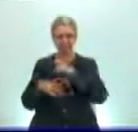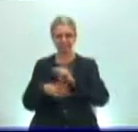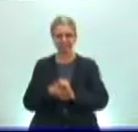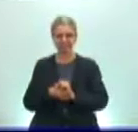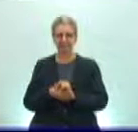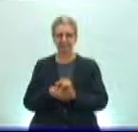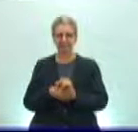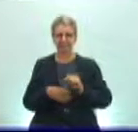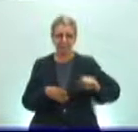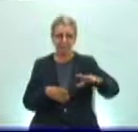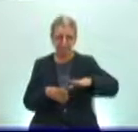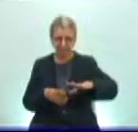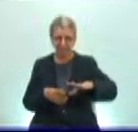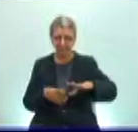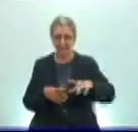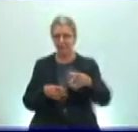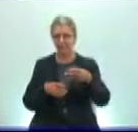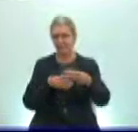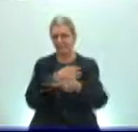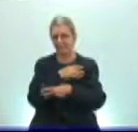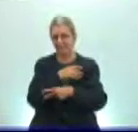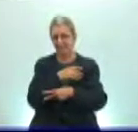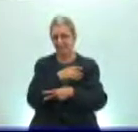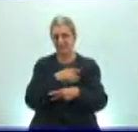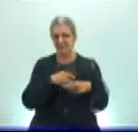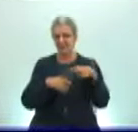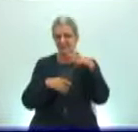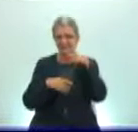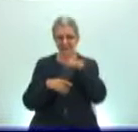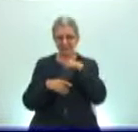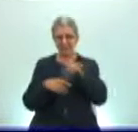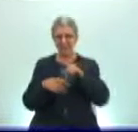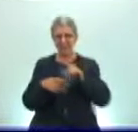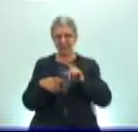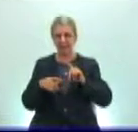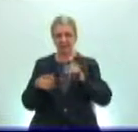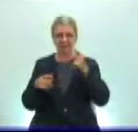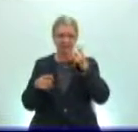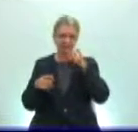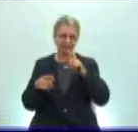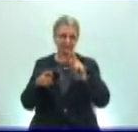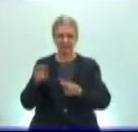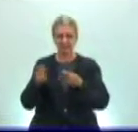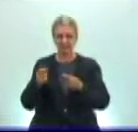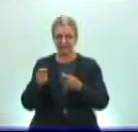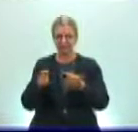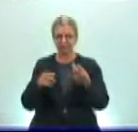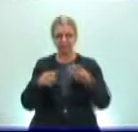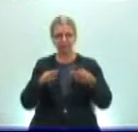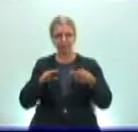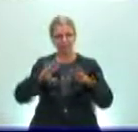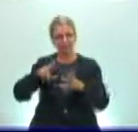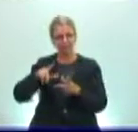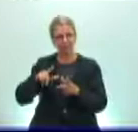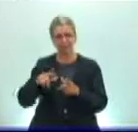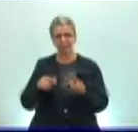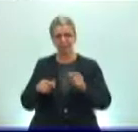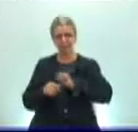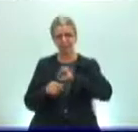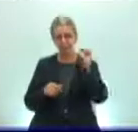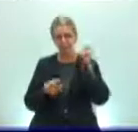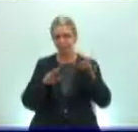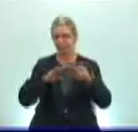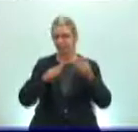al terminar la Segunda Guerra Mundial, los logros y contradicciones de la Unión de Repúblicas Socialistas Soviéticas y,